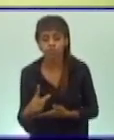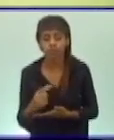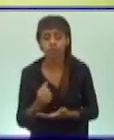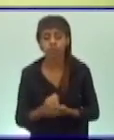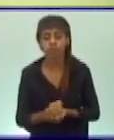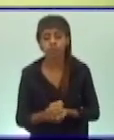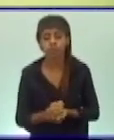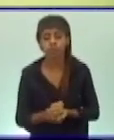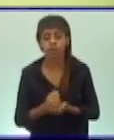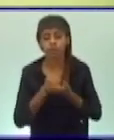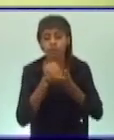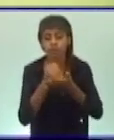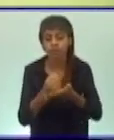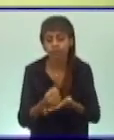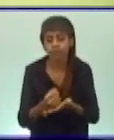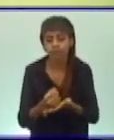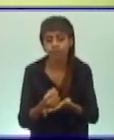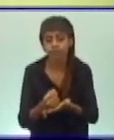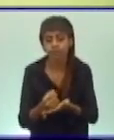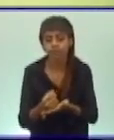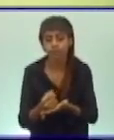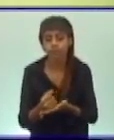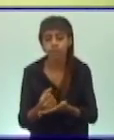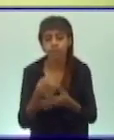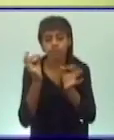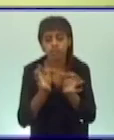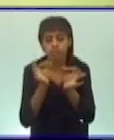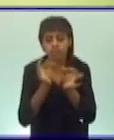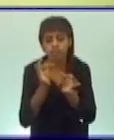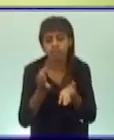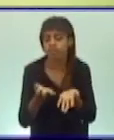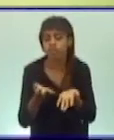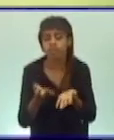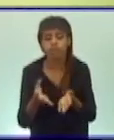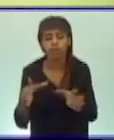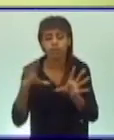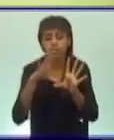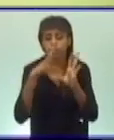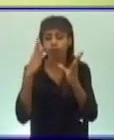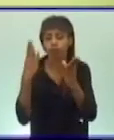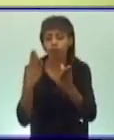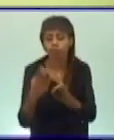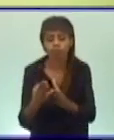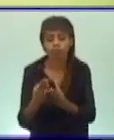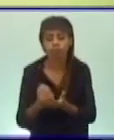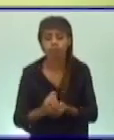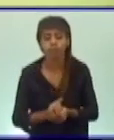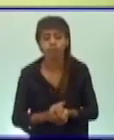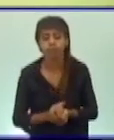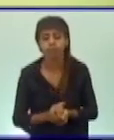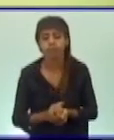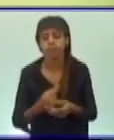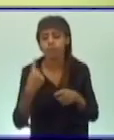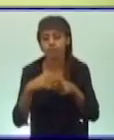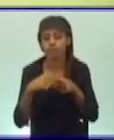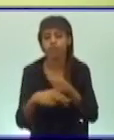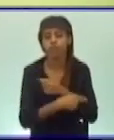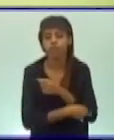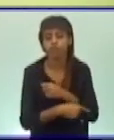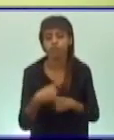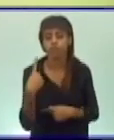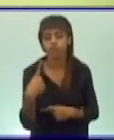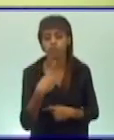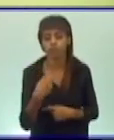además apoya de manera incondicional en todos los terrenos. Por lo tanto, nosotros dentro de